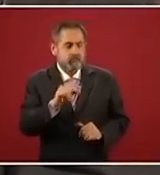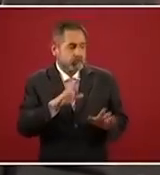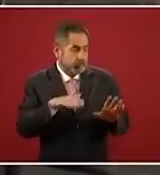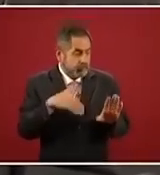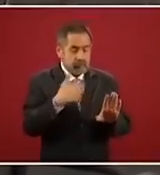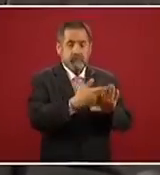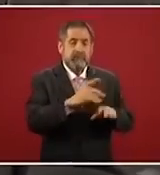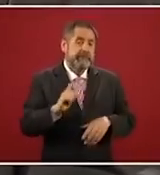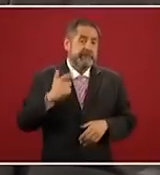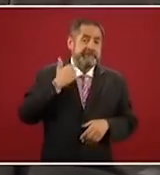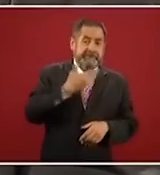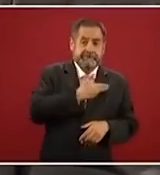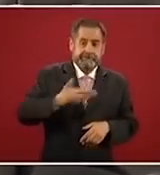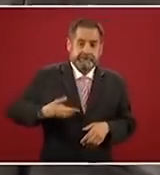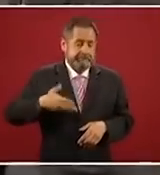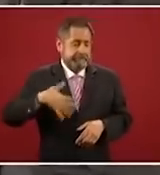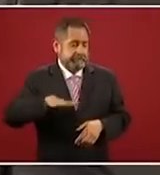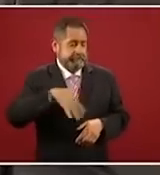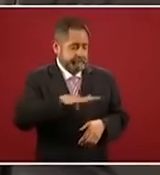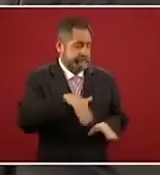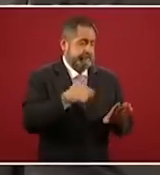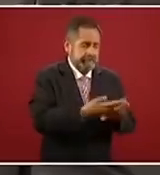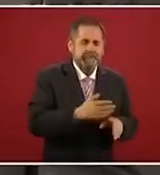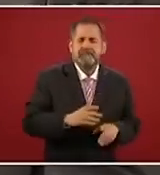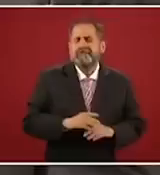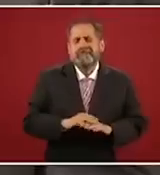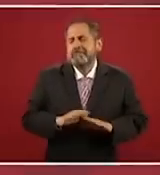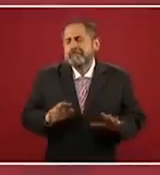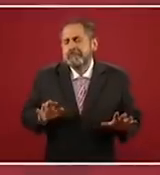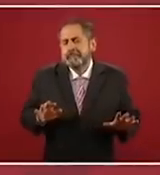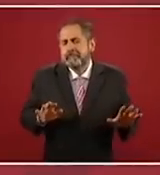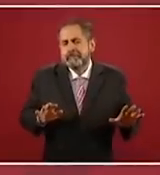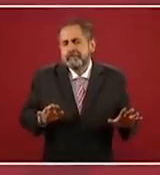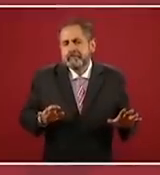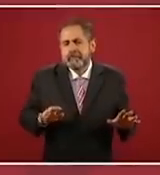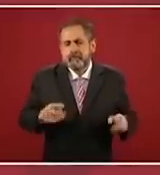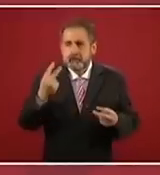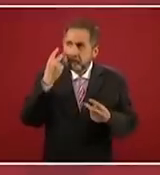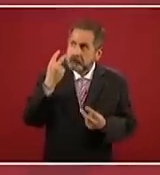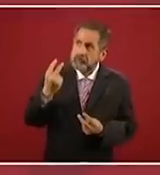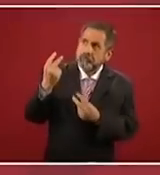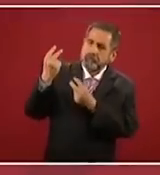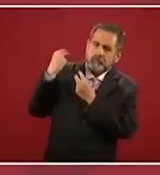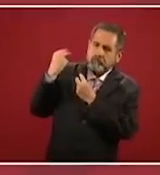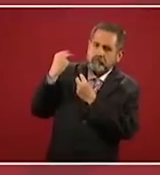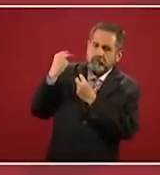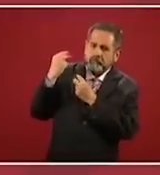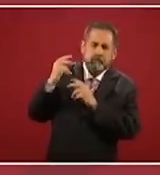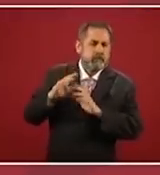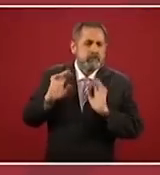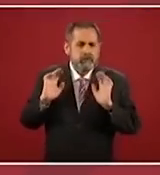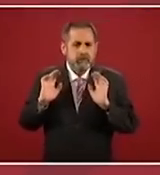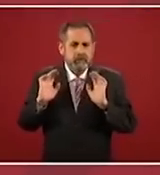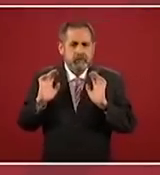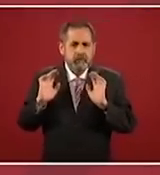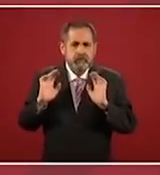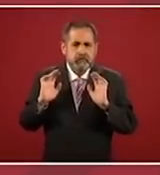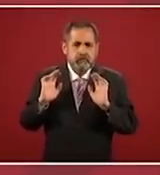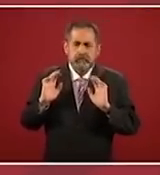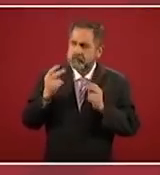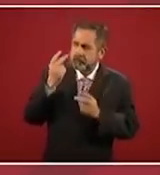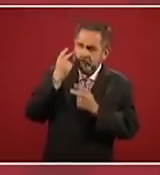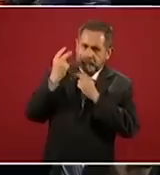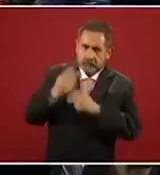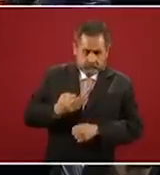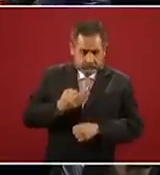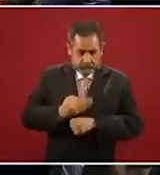expresidentes, era hacia atrás, era para los que se fueron,